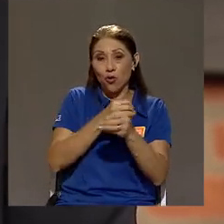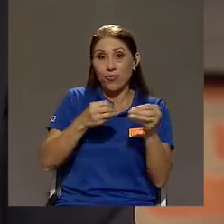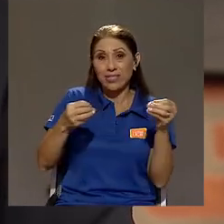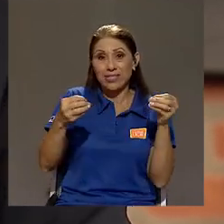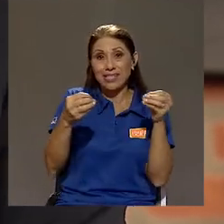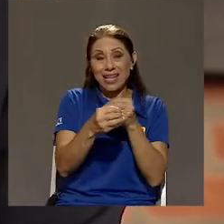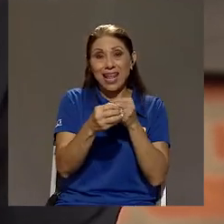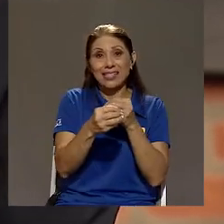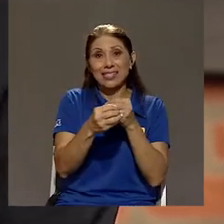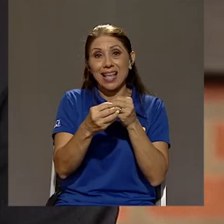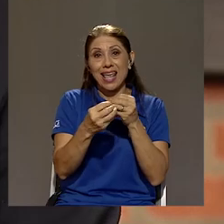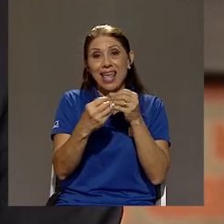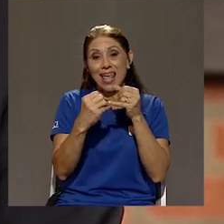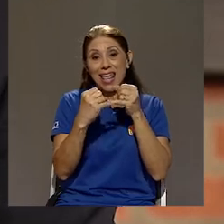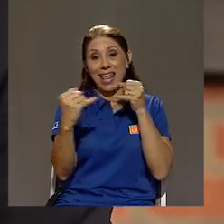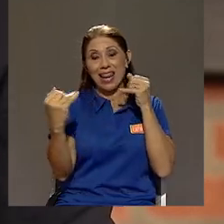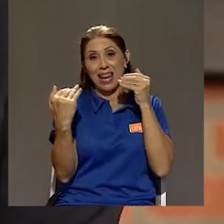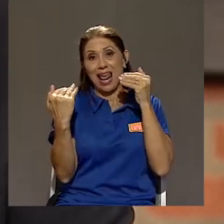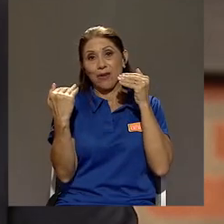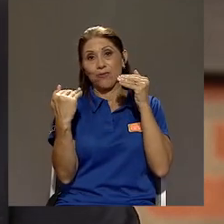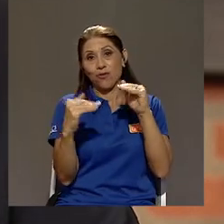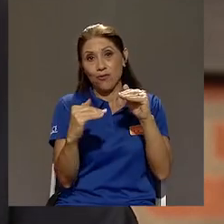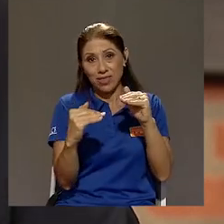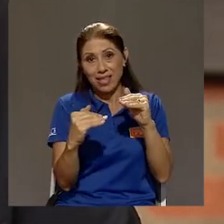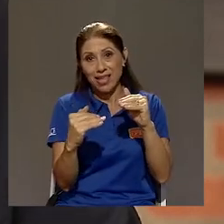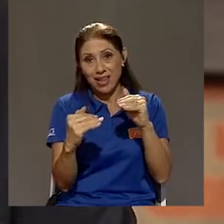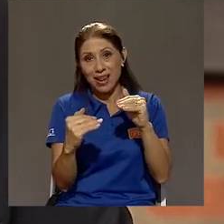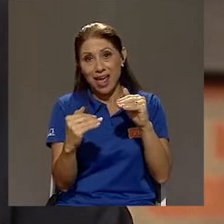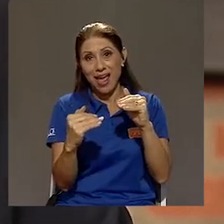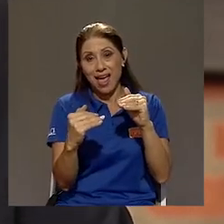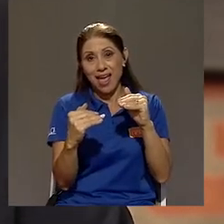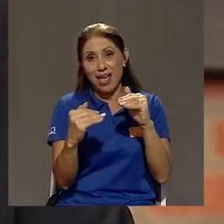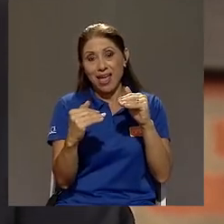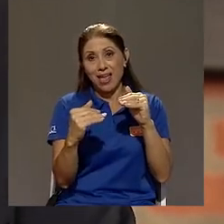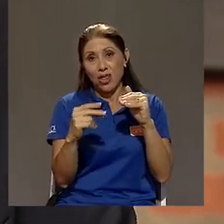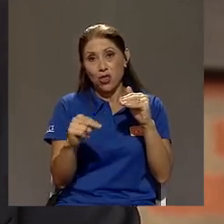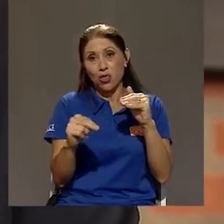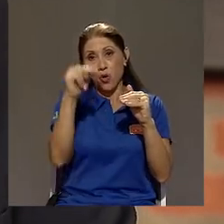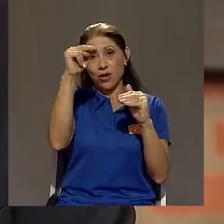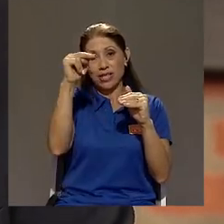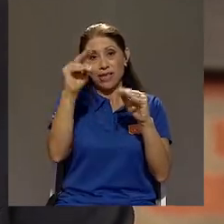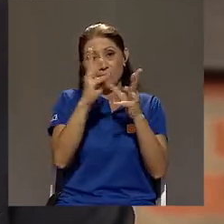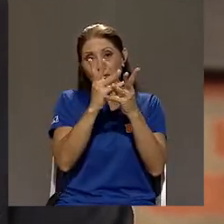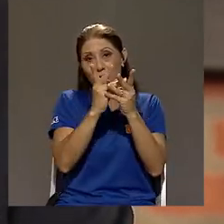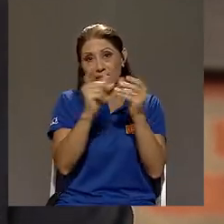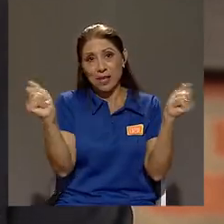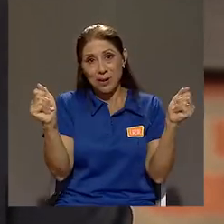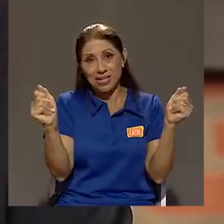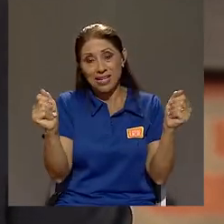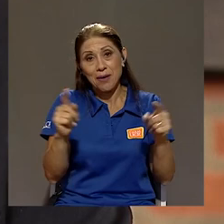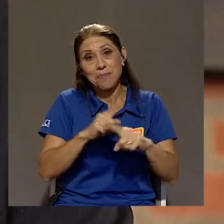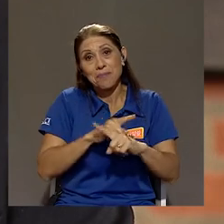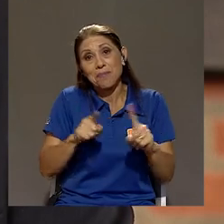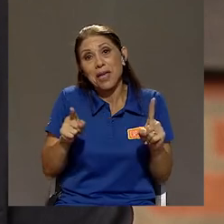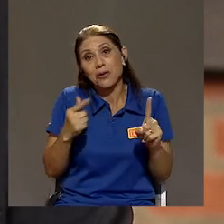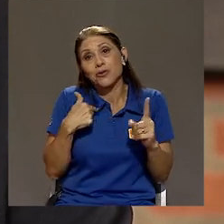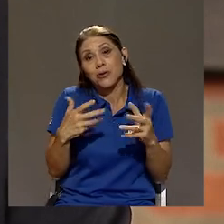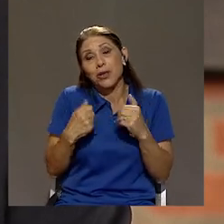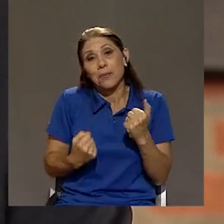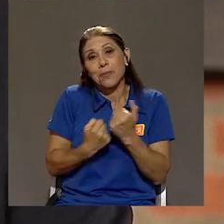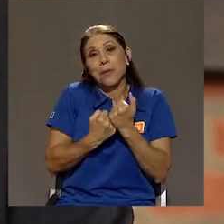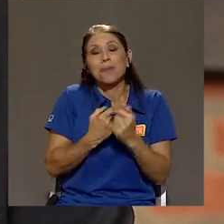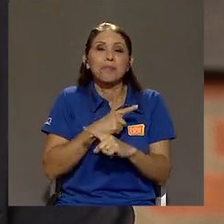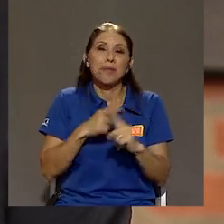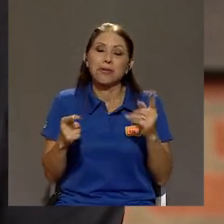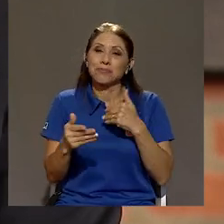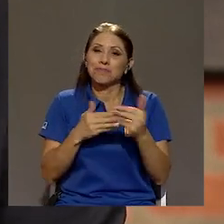Peñas Blancas y etcétera, para empezar, para poner un granito de arena, pero lo que tengo que poner es la